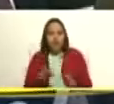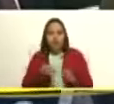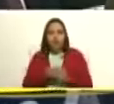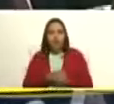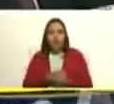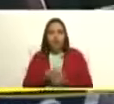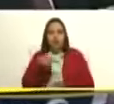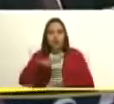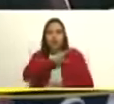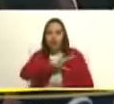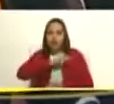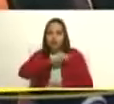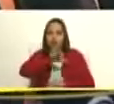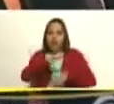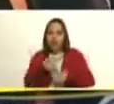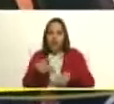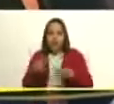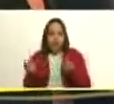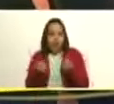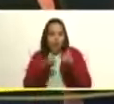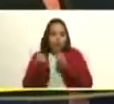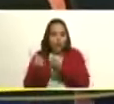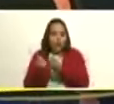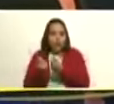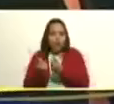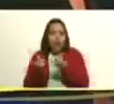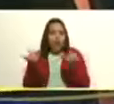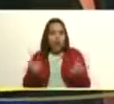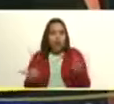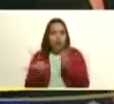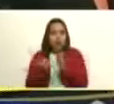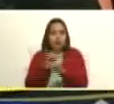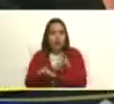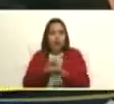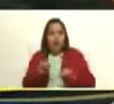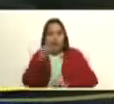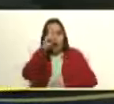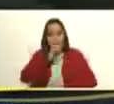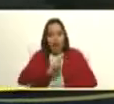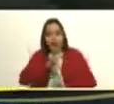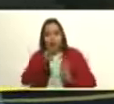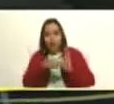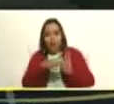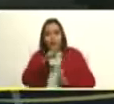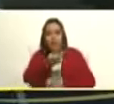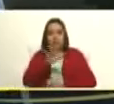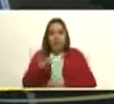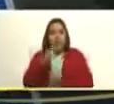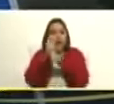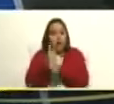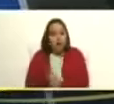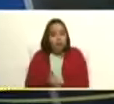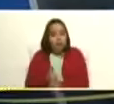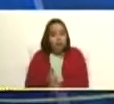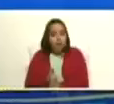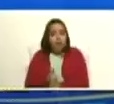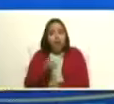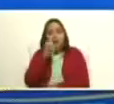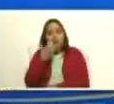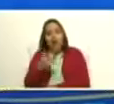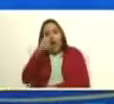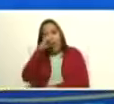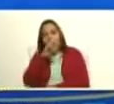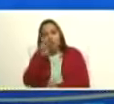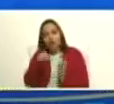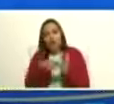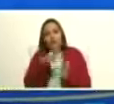Consejo Nacional de Economía, se podría decir ya para el cierre del año 2023 y a la espera de recibir un buen año